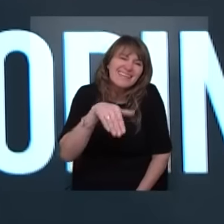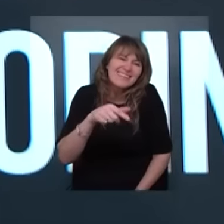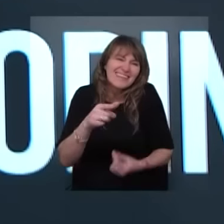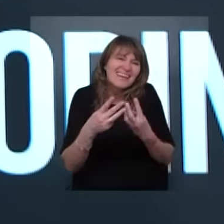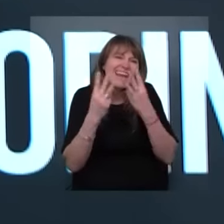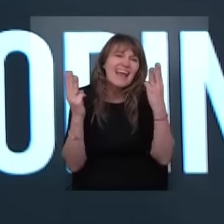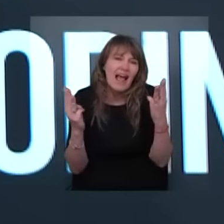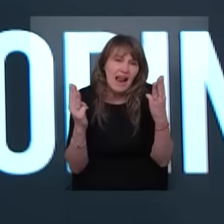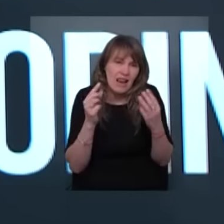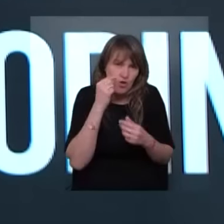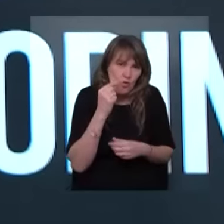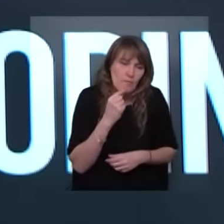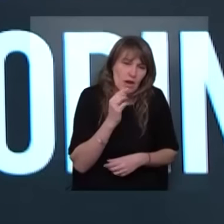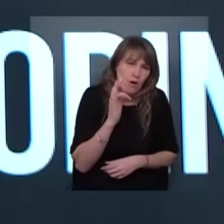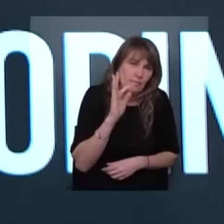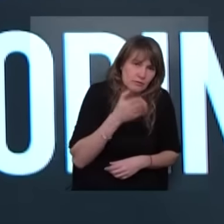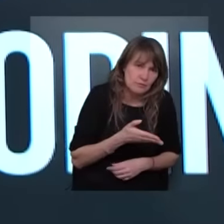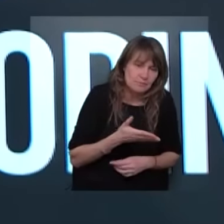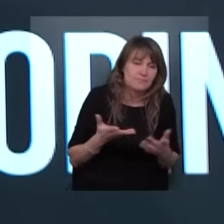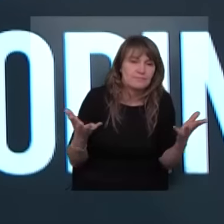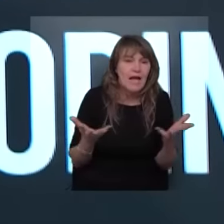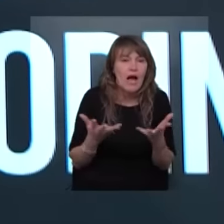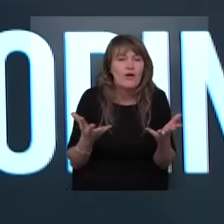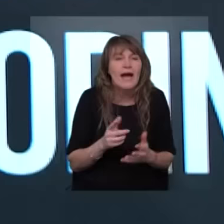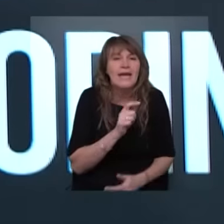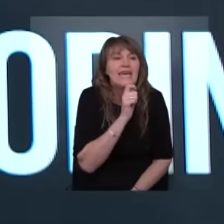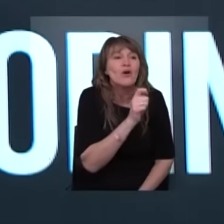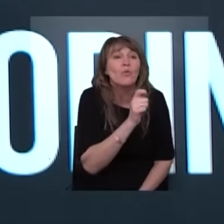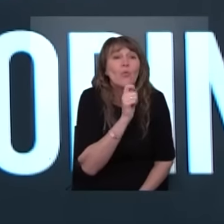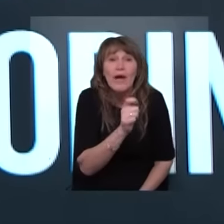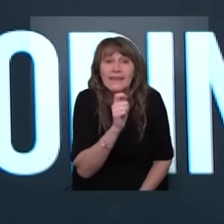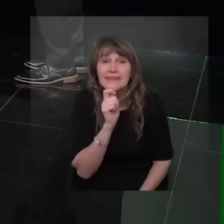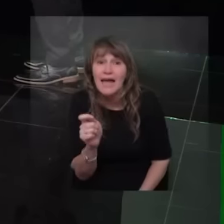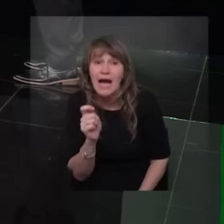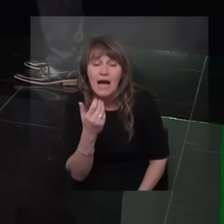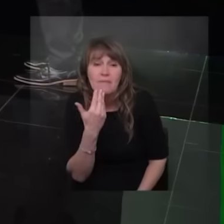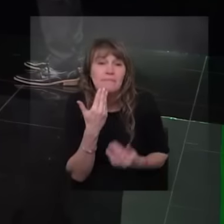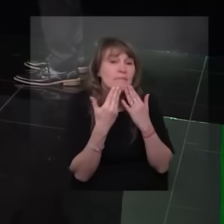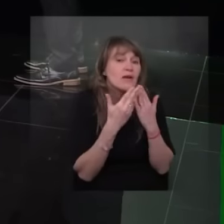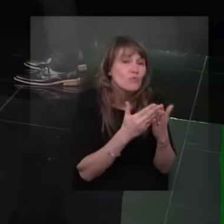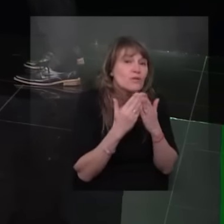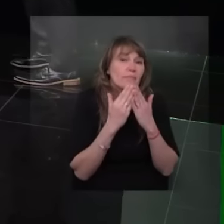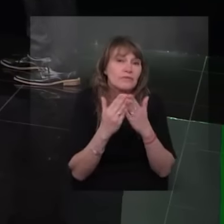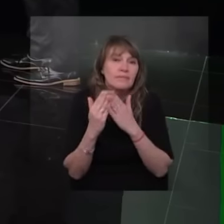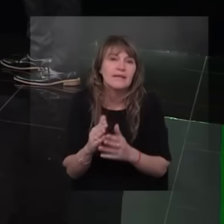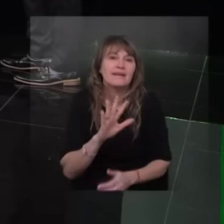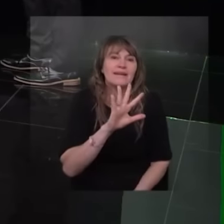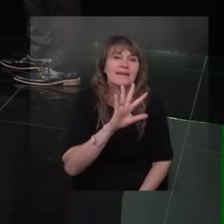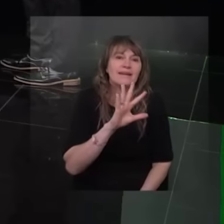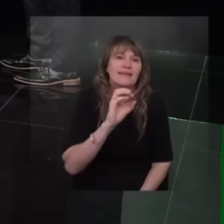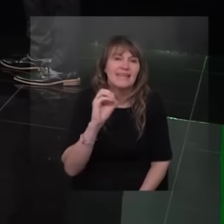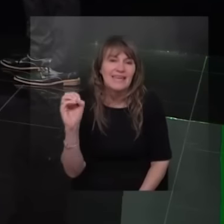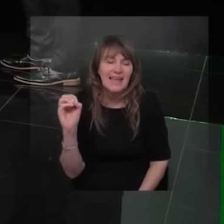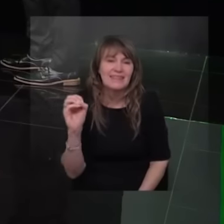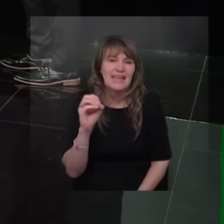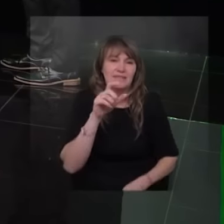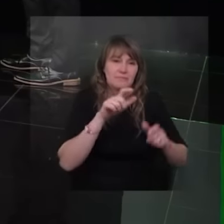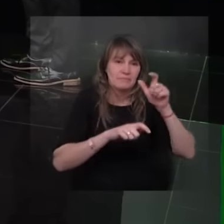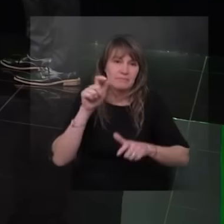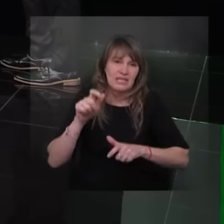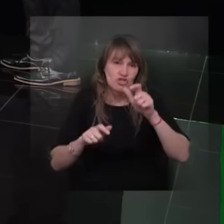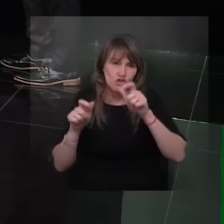este a la última medición que hicimos a la encuesta que hacemos periódicamente al panel de 500 personas que componen el